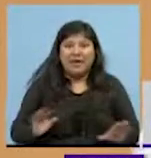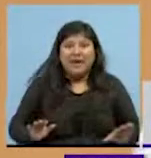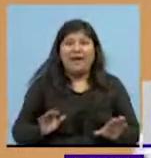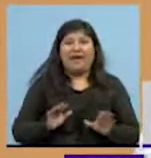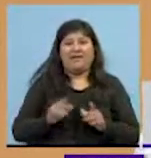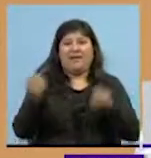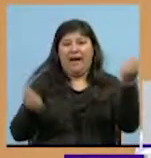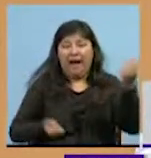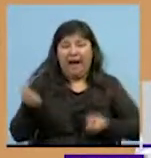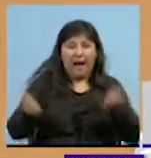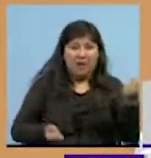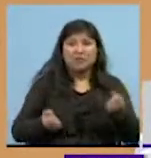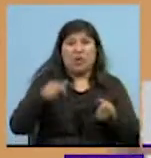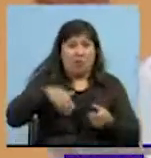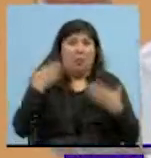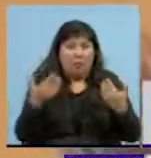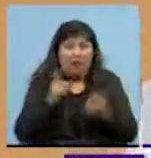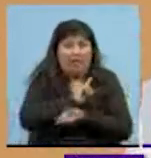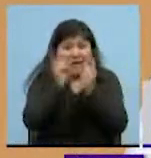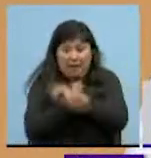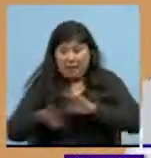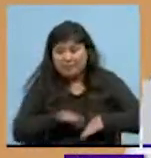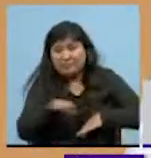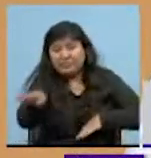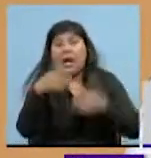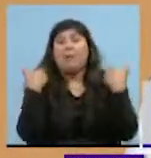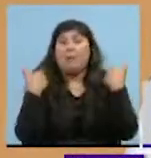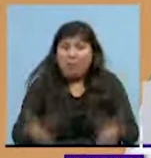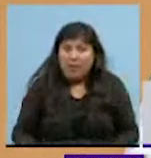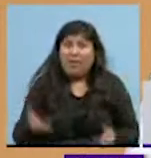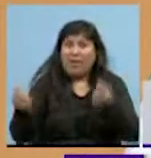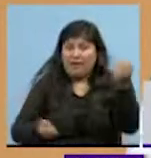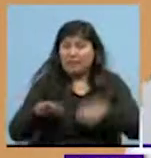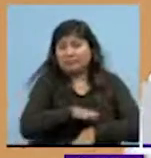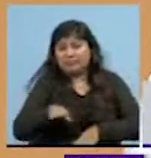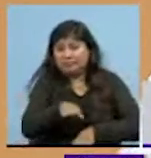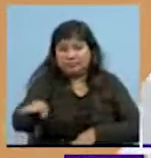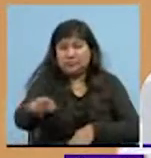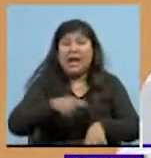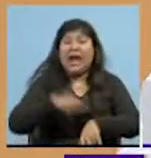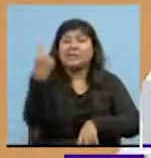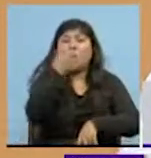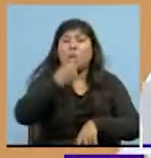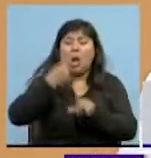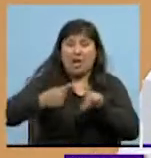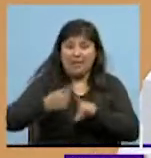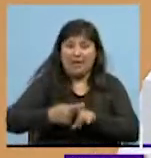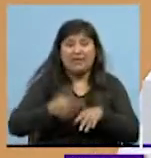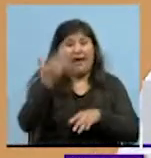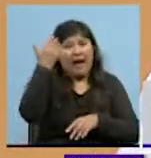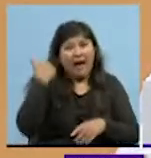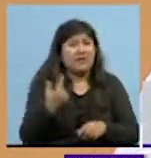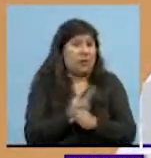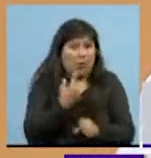ya transporté varias veces. Y bueno, una gran suerte porque ya podemos transportar también material que antes lo